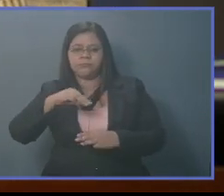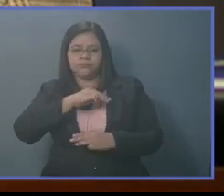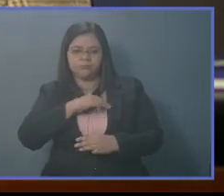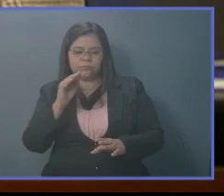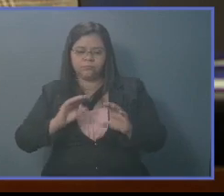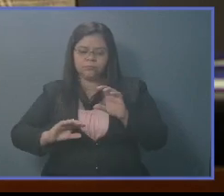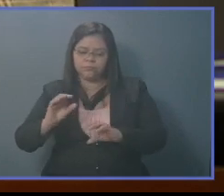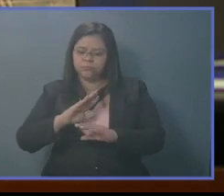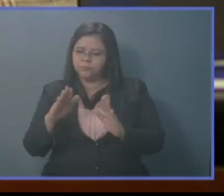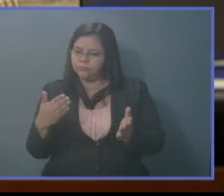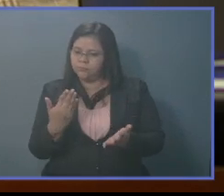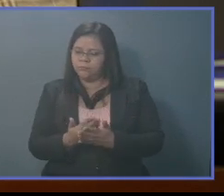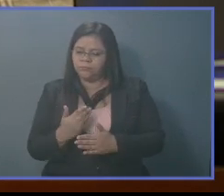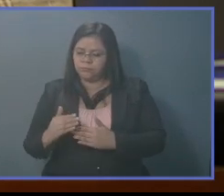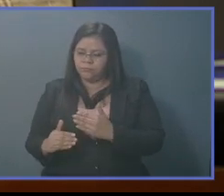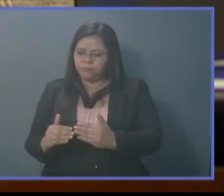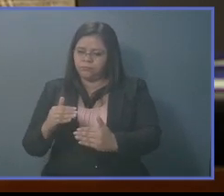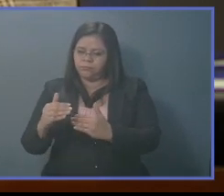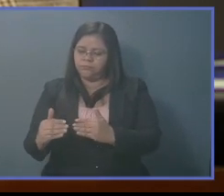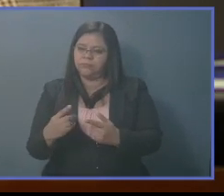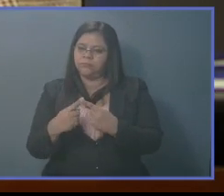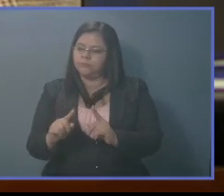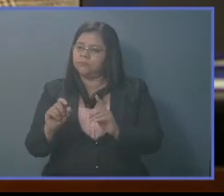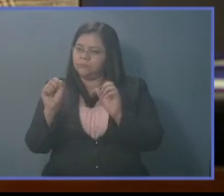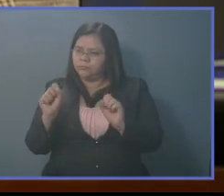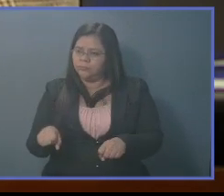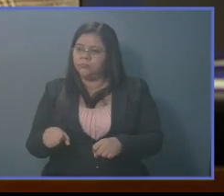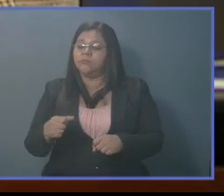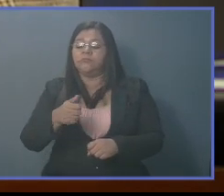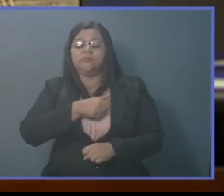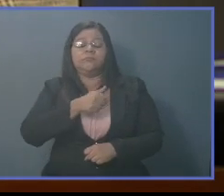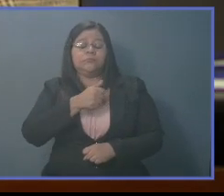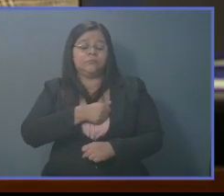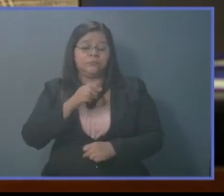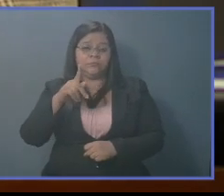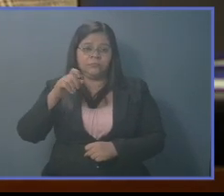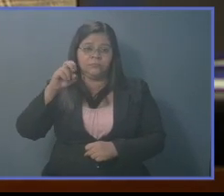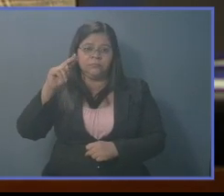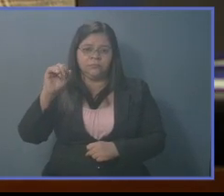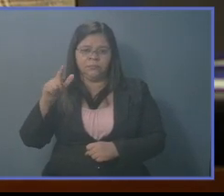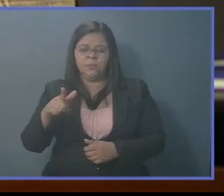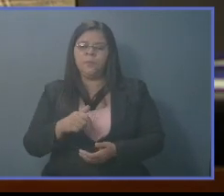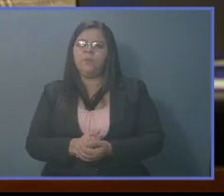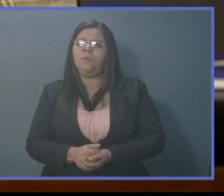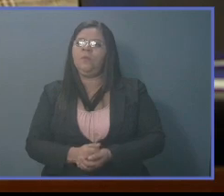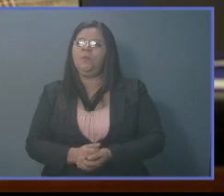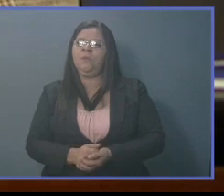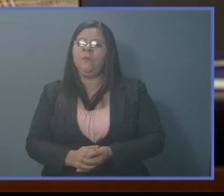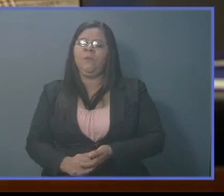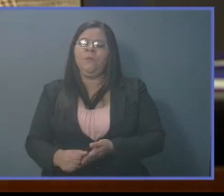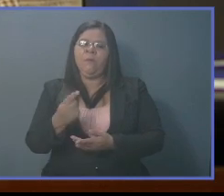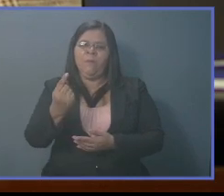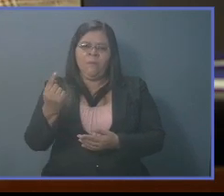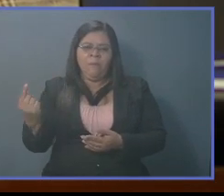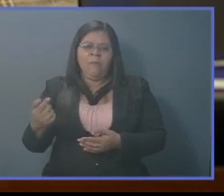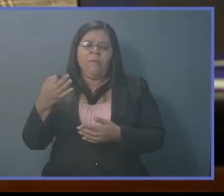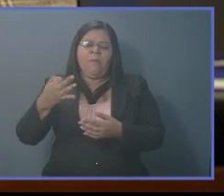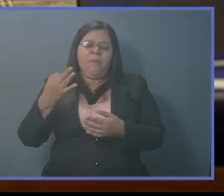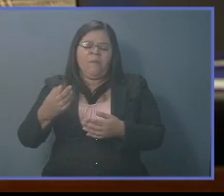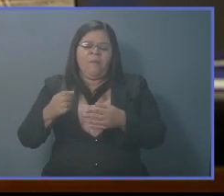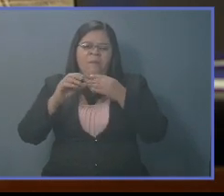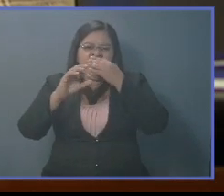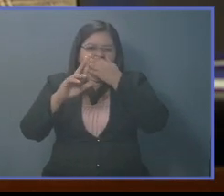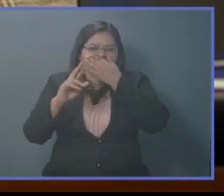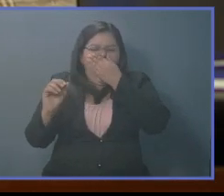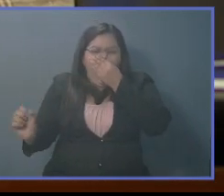protocolos y normas sanitarias, so pena de incurrir en responsabilidad penal, civil y patrimonial. Personas sujetas a cuarentena, artículo